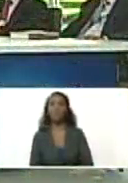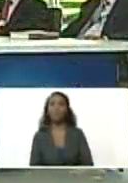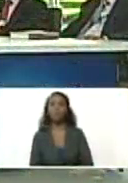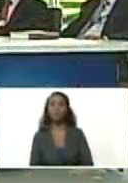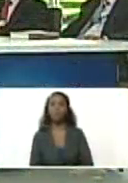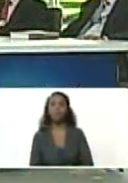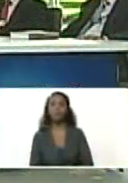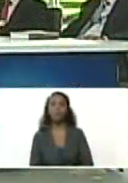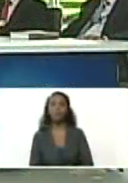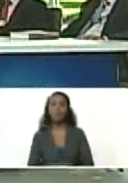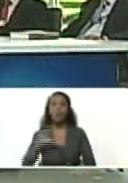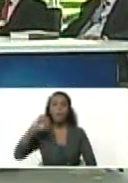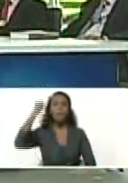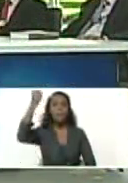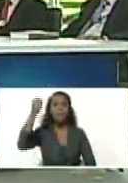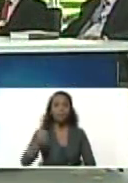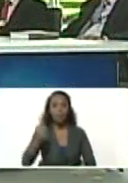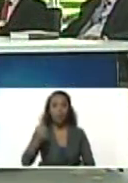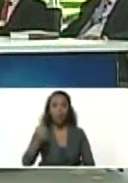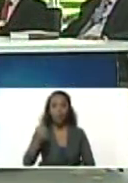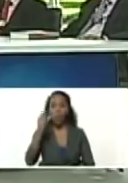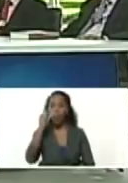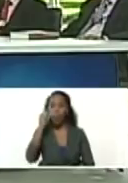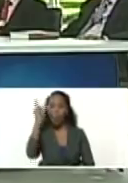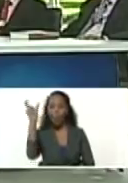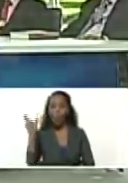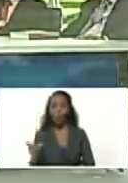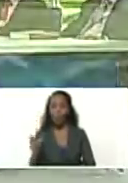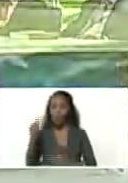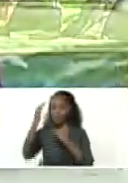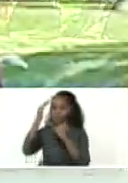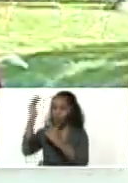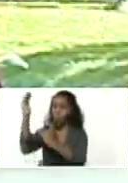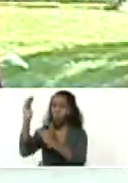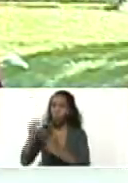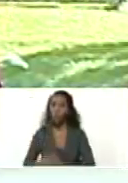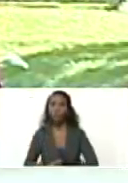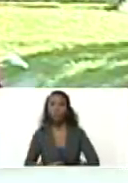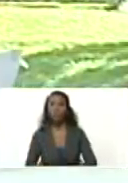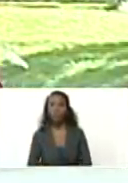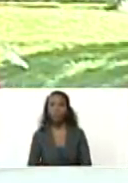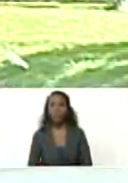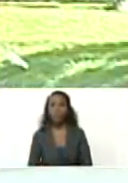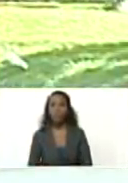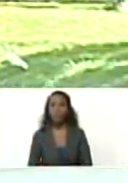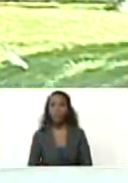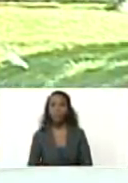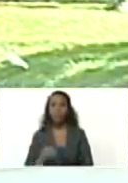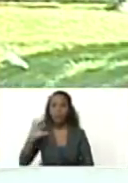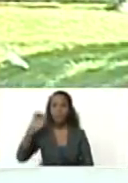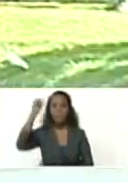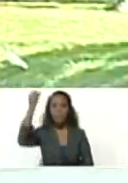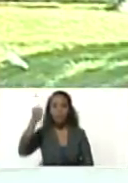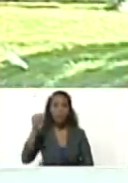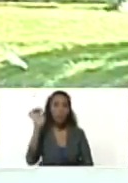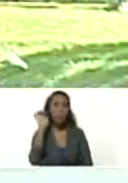al pastor Freddy Romero, mi saludo. A la pastora